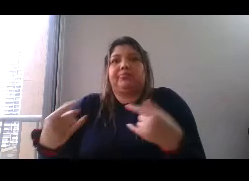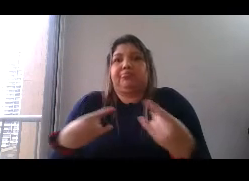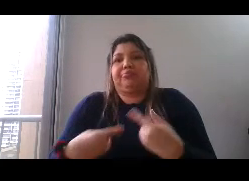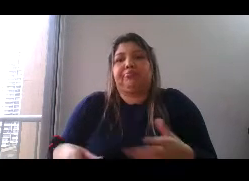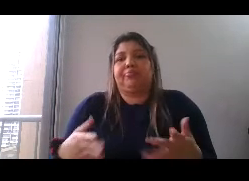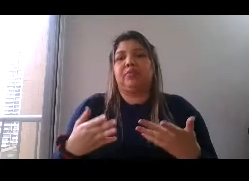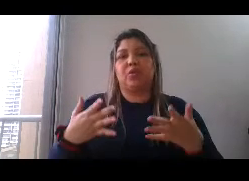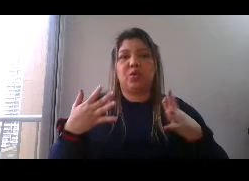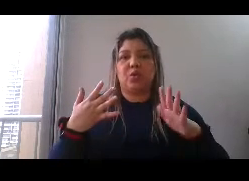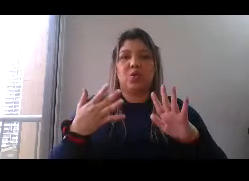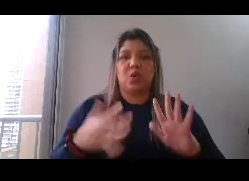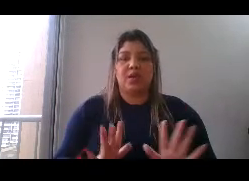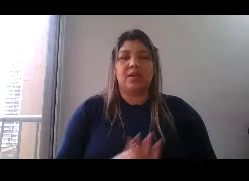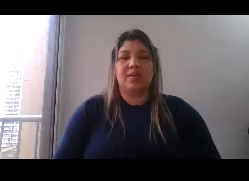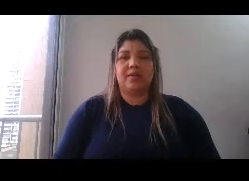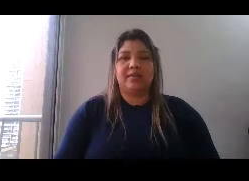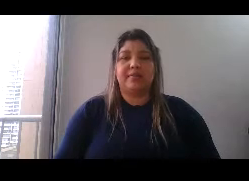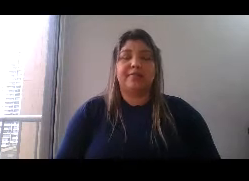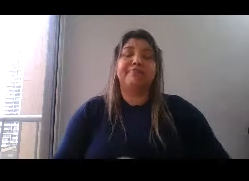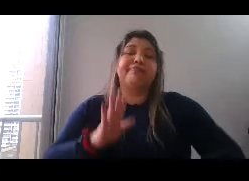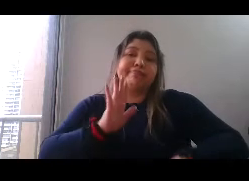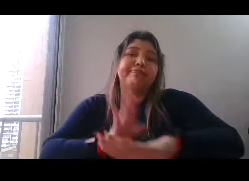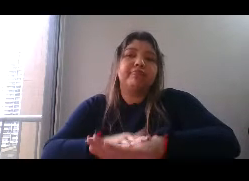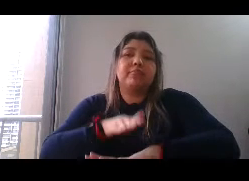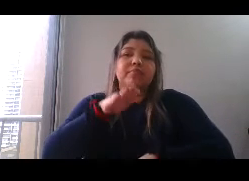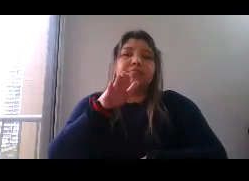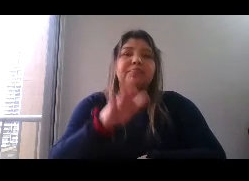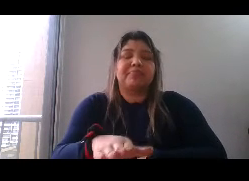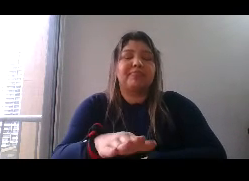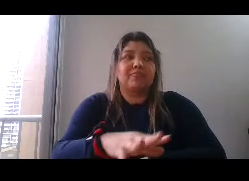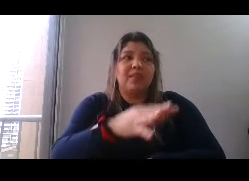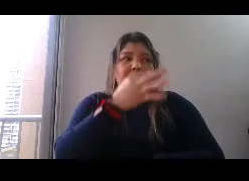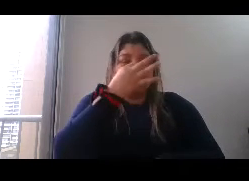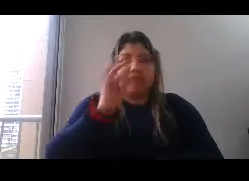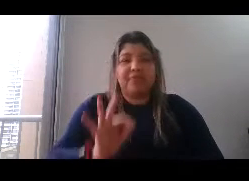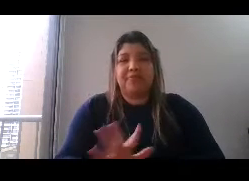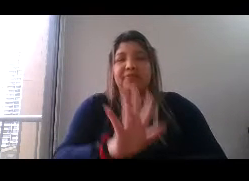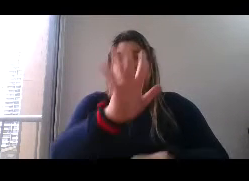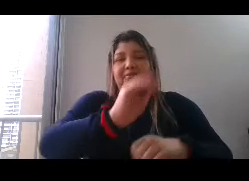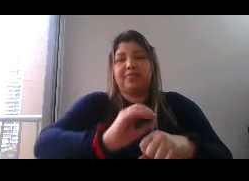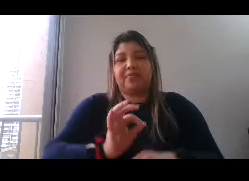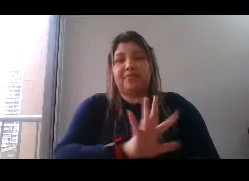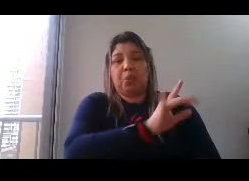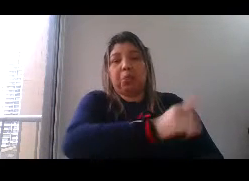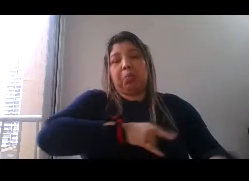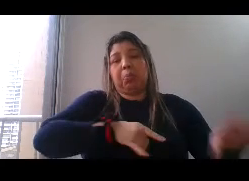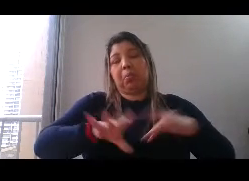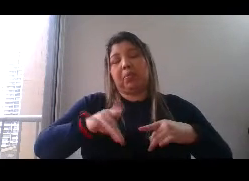las consecuencias o las secuelas de la infección este trabajador de la salud.